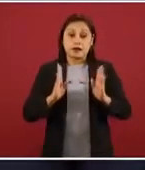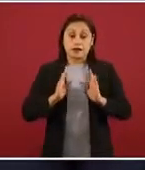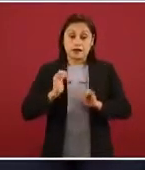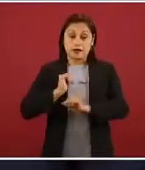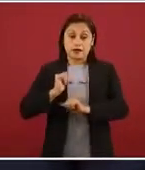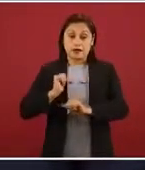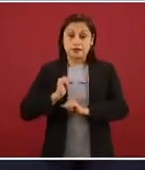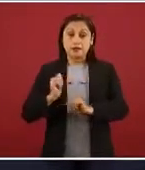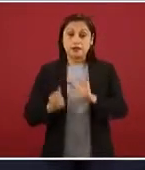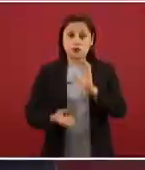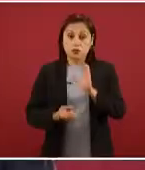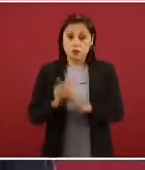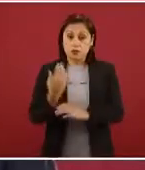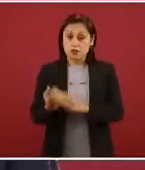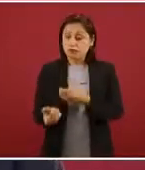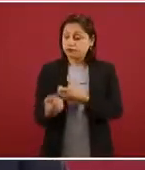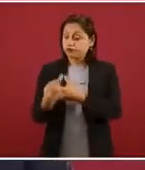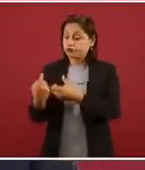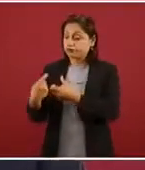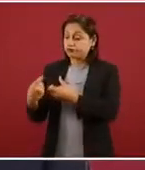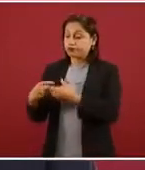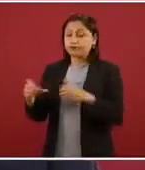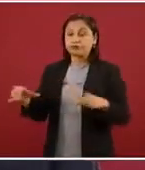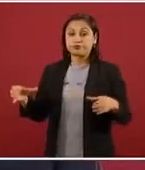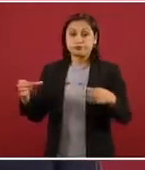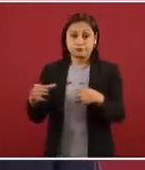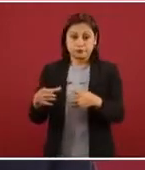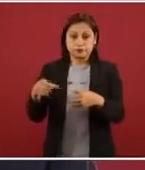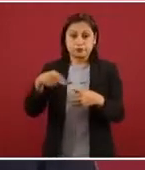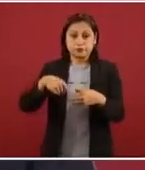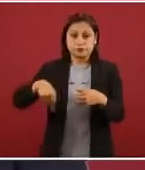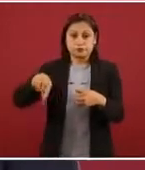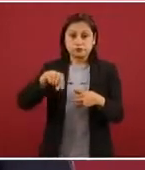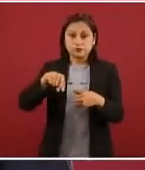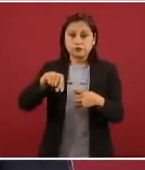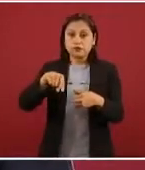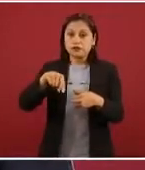había una indicación clara.